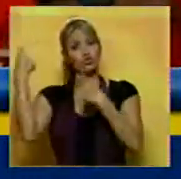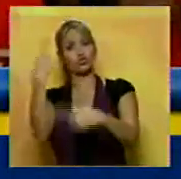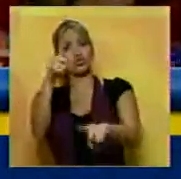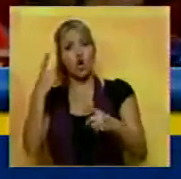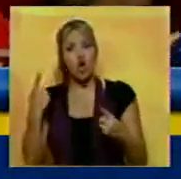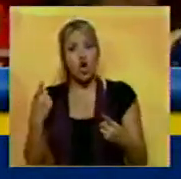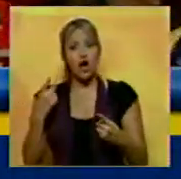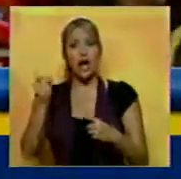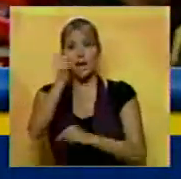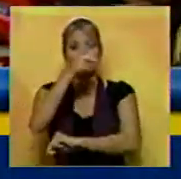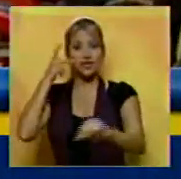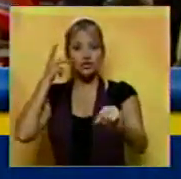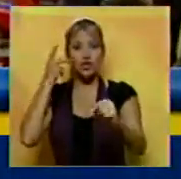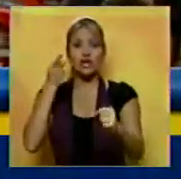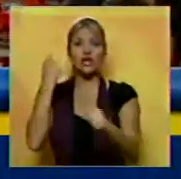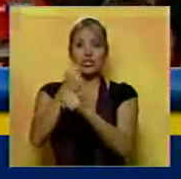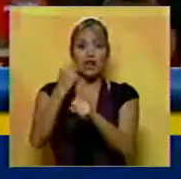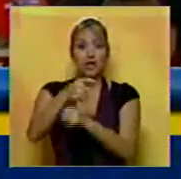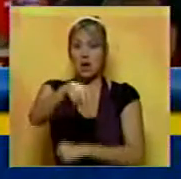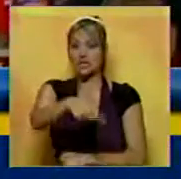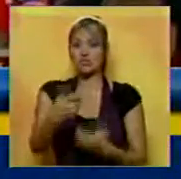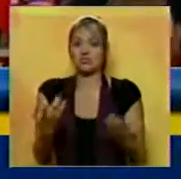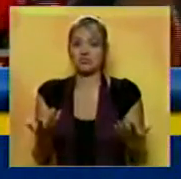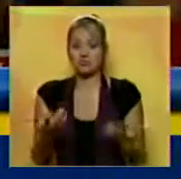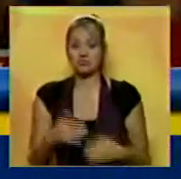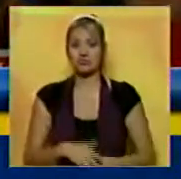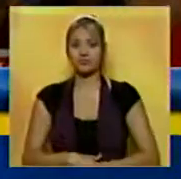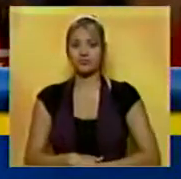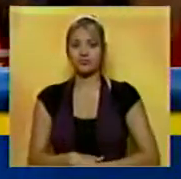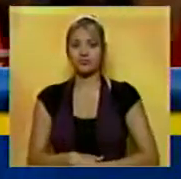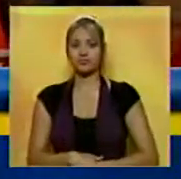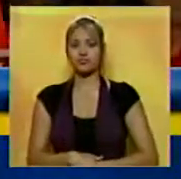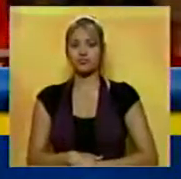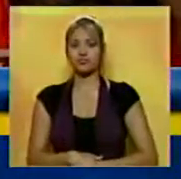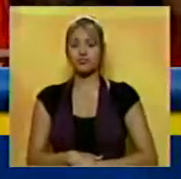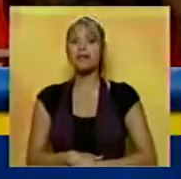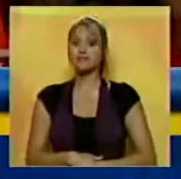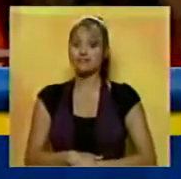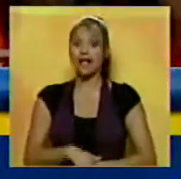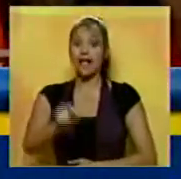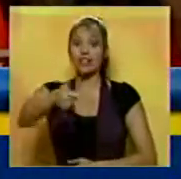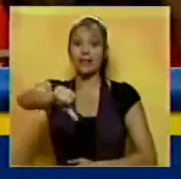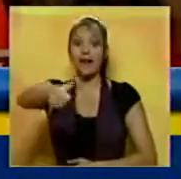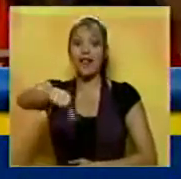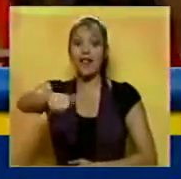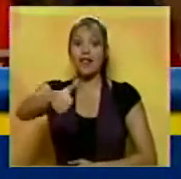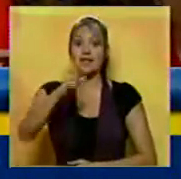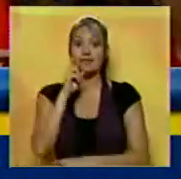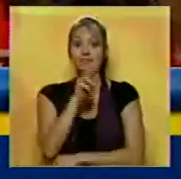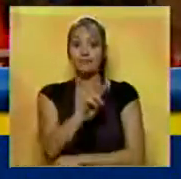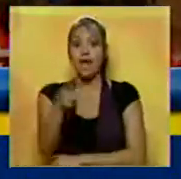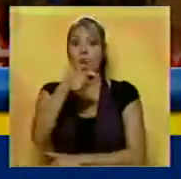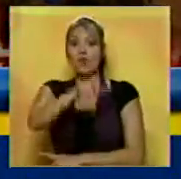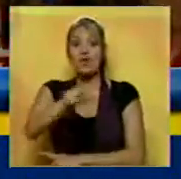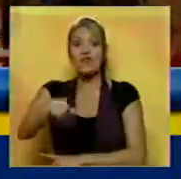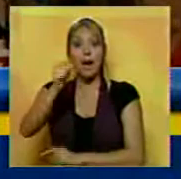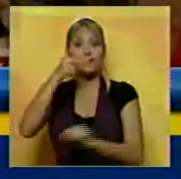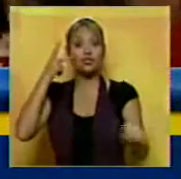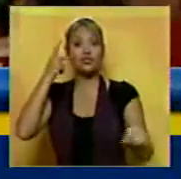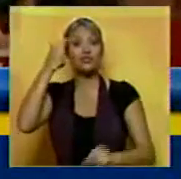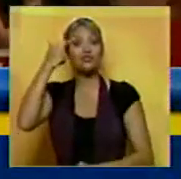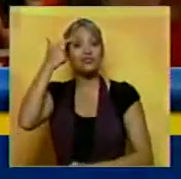tiene abandonado el estado Amazonas y sus funciones. Ah, ¿qué tal? Y el pueblo de Amazonas sabe que es